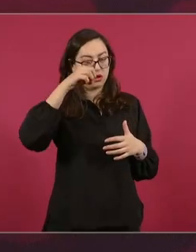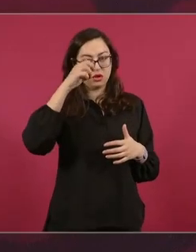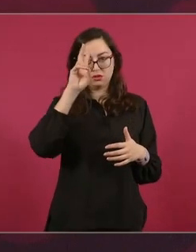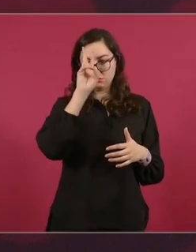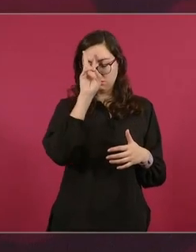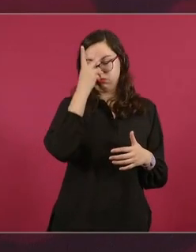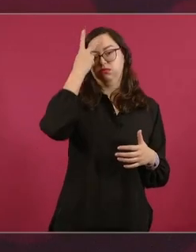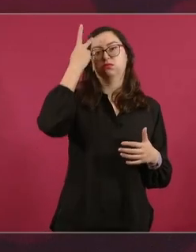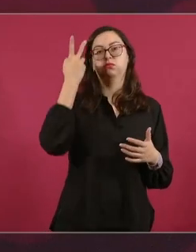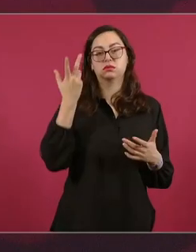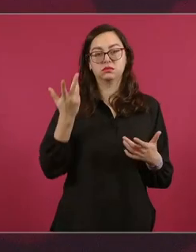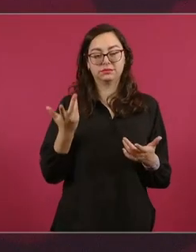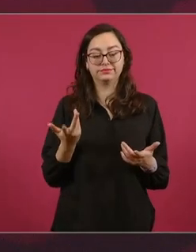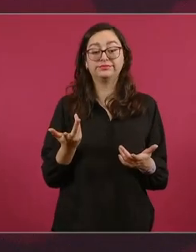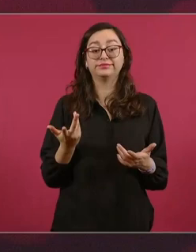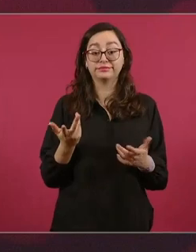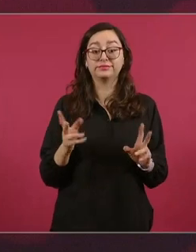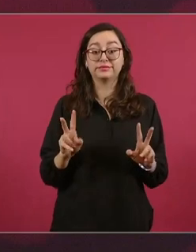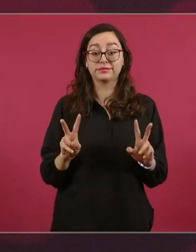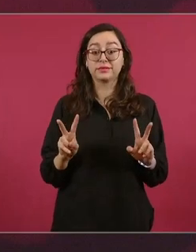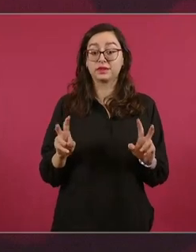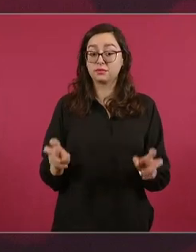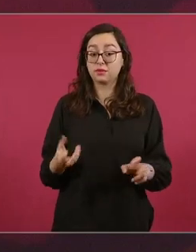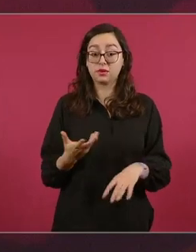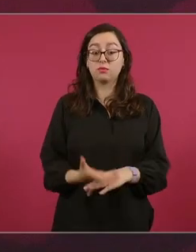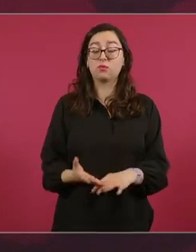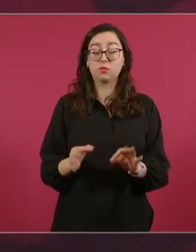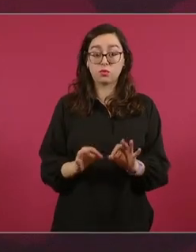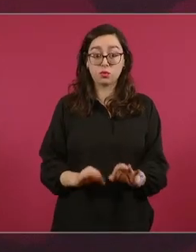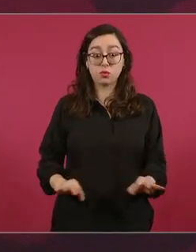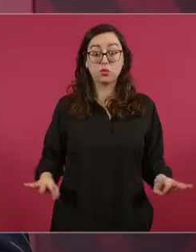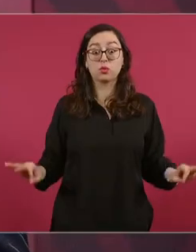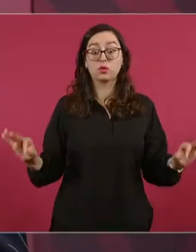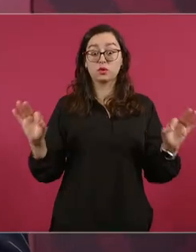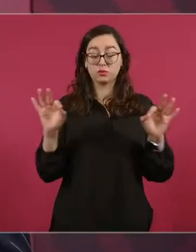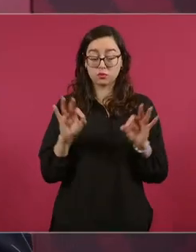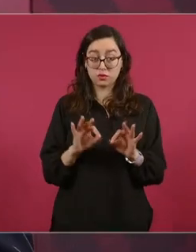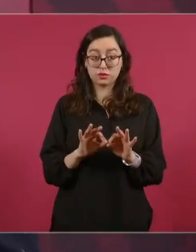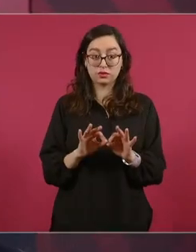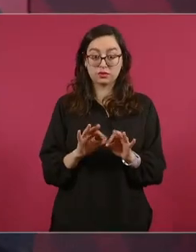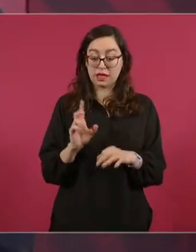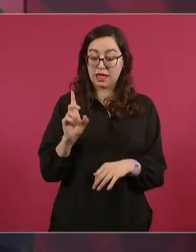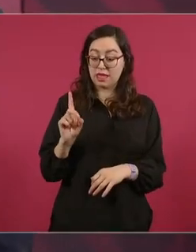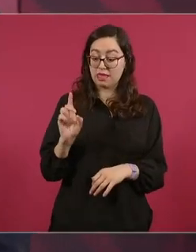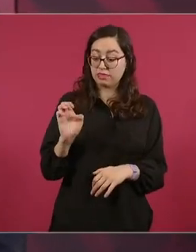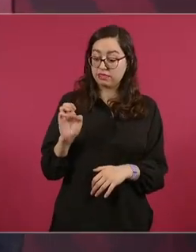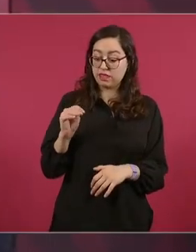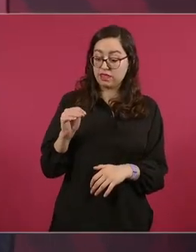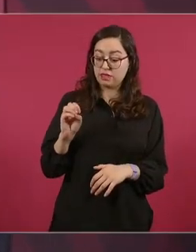Por eso sí es un tema importantísimo. No puede haber democracia